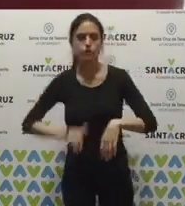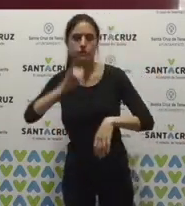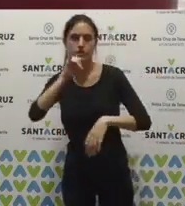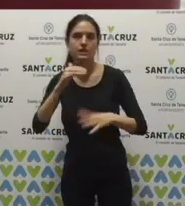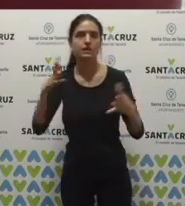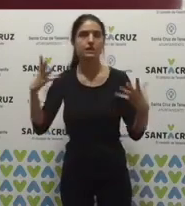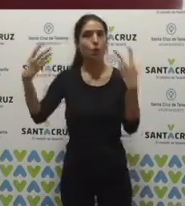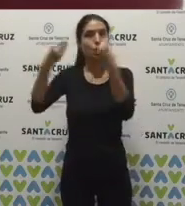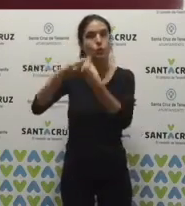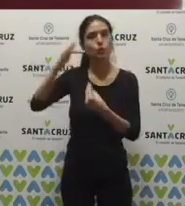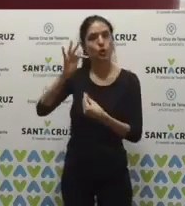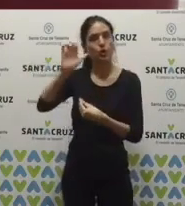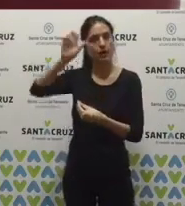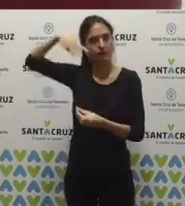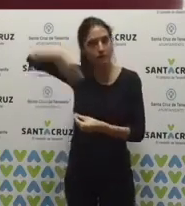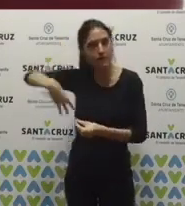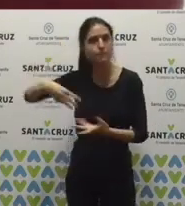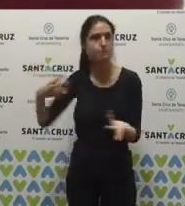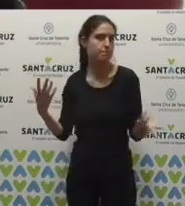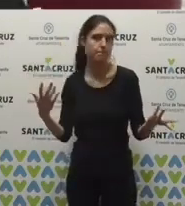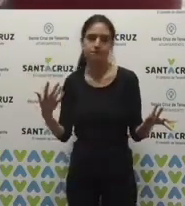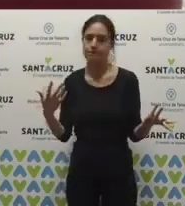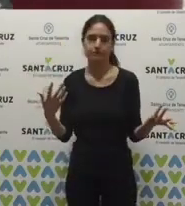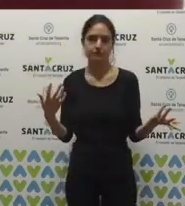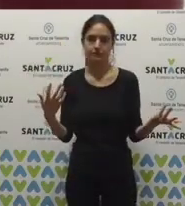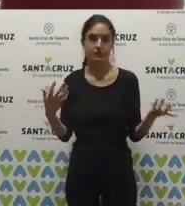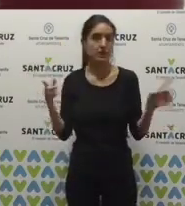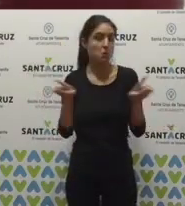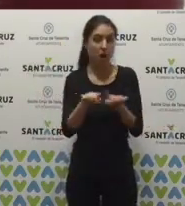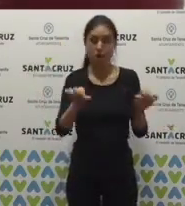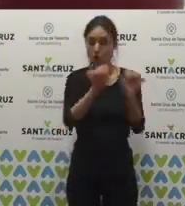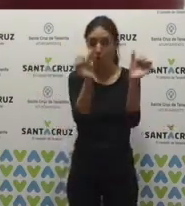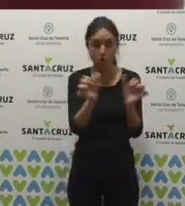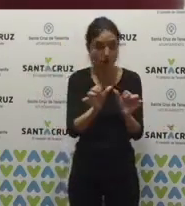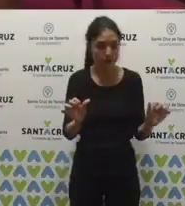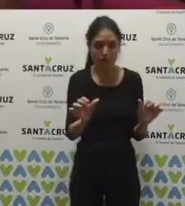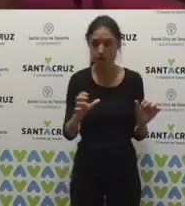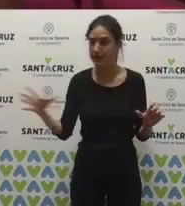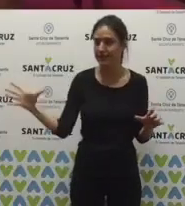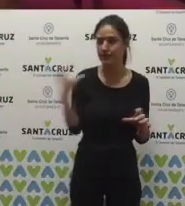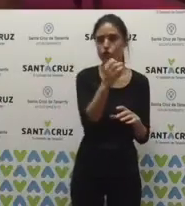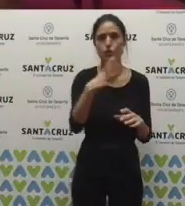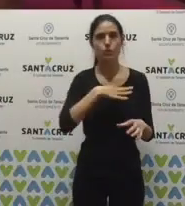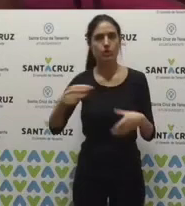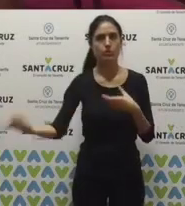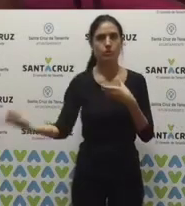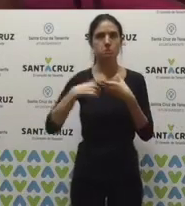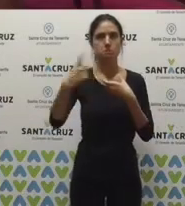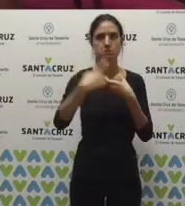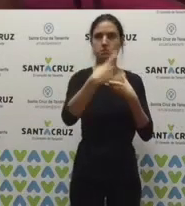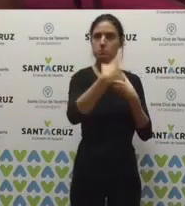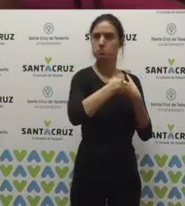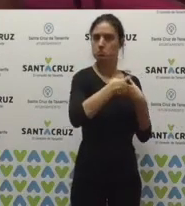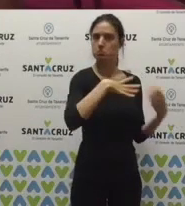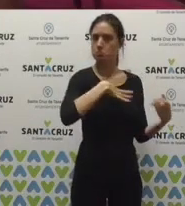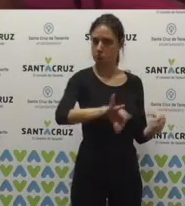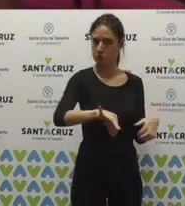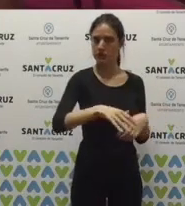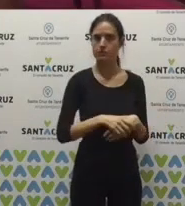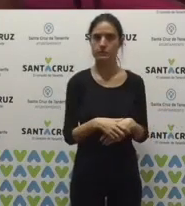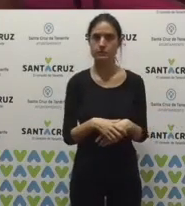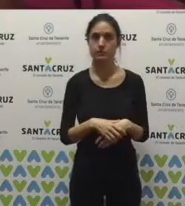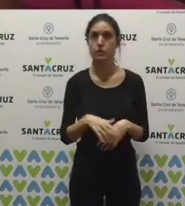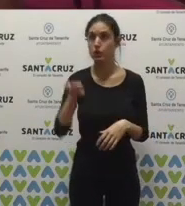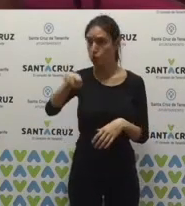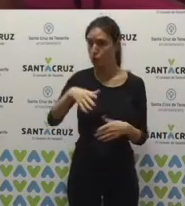fe en el diálogo y acuerdo suficiente por la fe en una fórmula en la que podemos incluir todos sabemos que estaría de acuerdo en esa propuesta